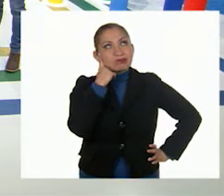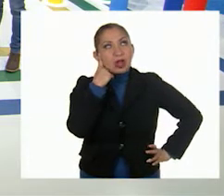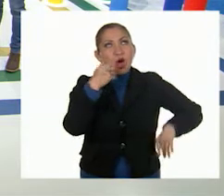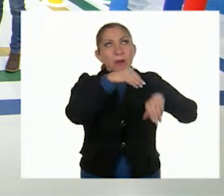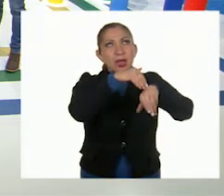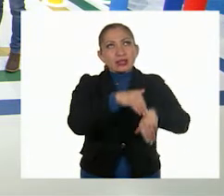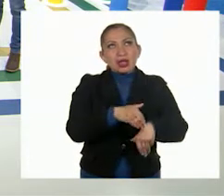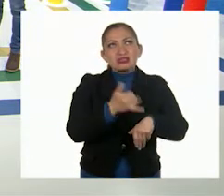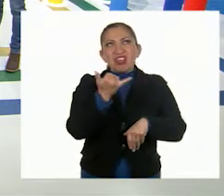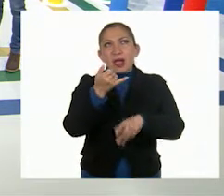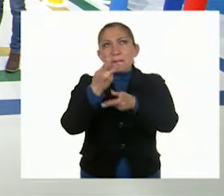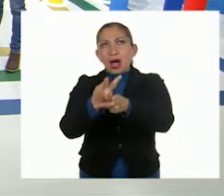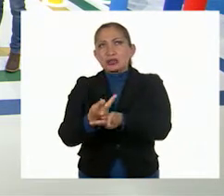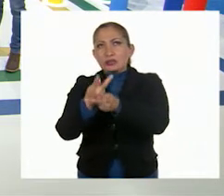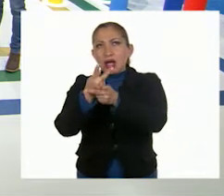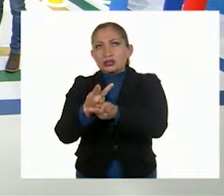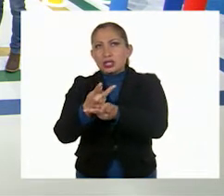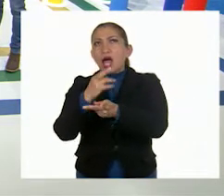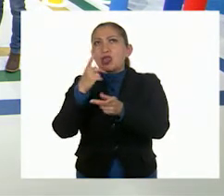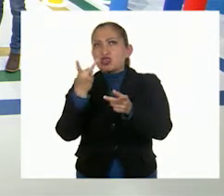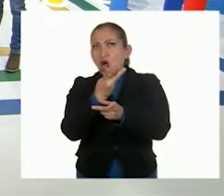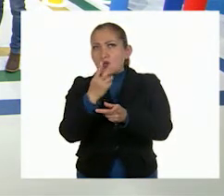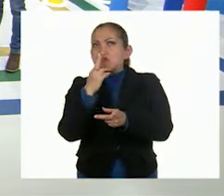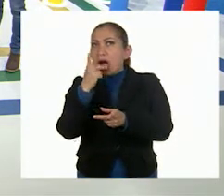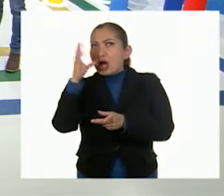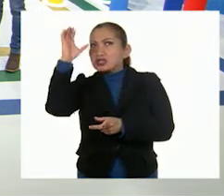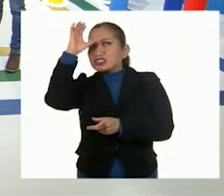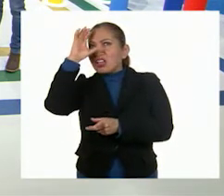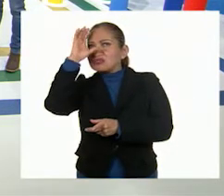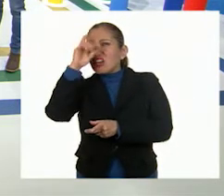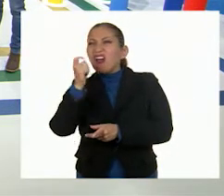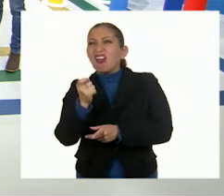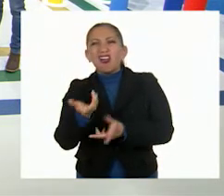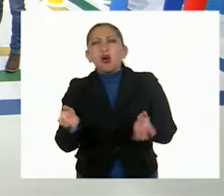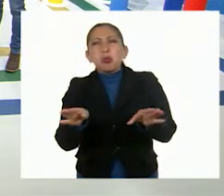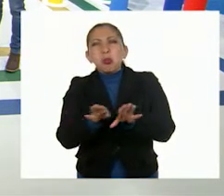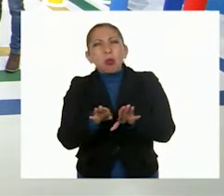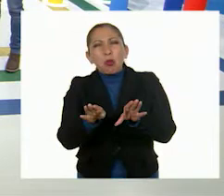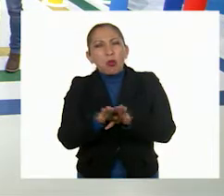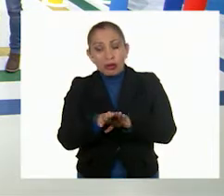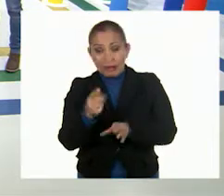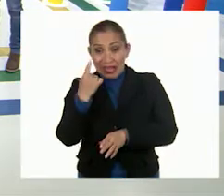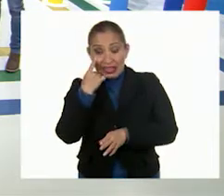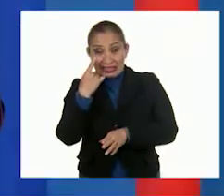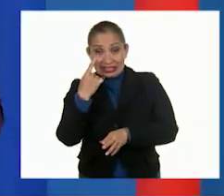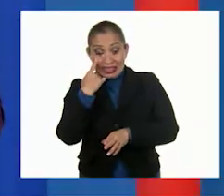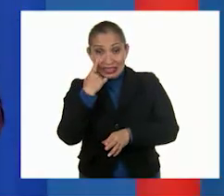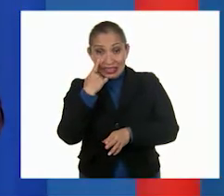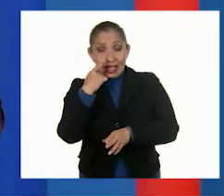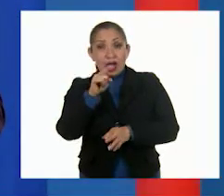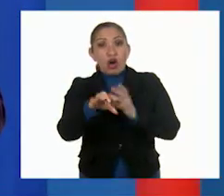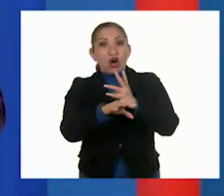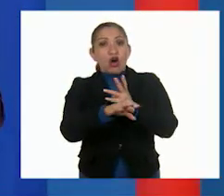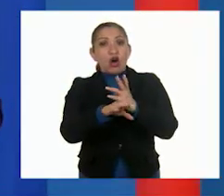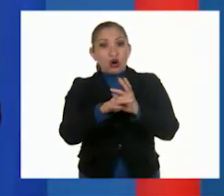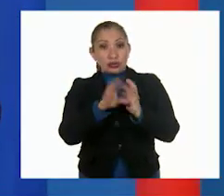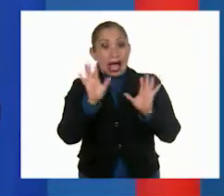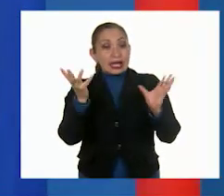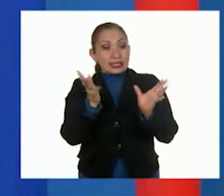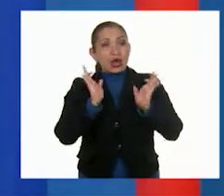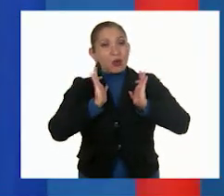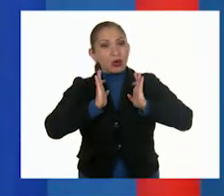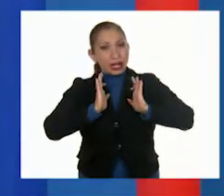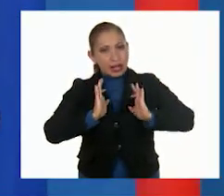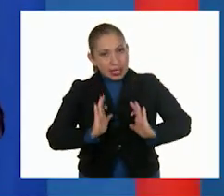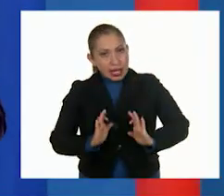Obediencia y paciencia son la mejor ciencia. Que si tomamos las cosas con calma y las hacemos de